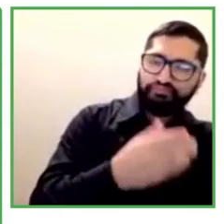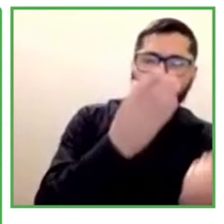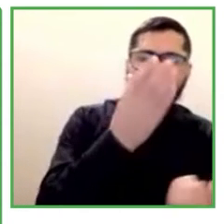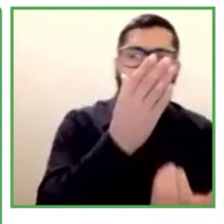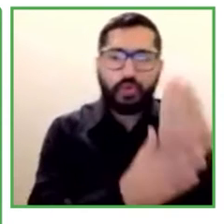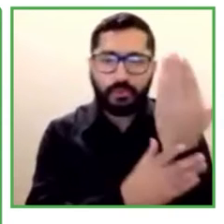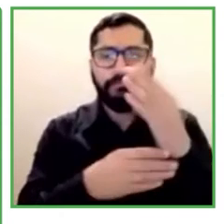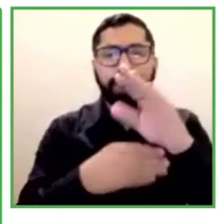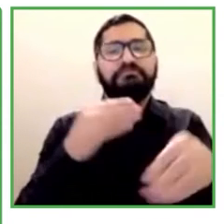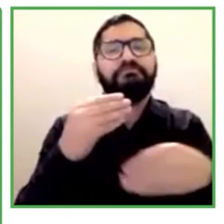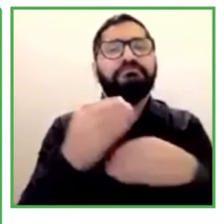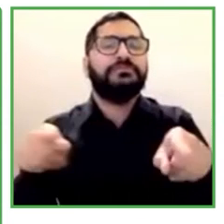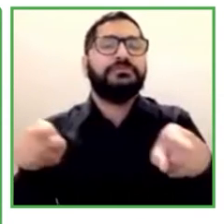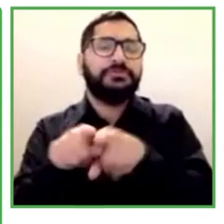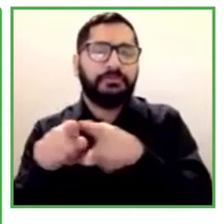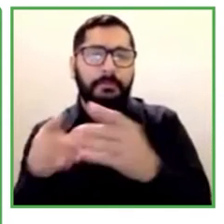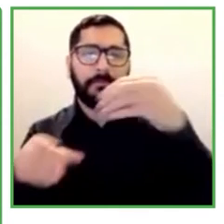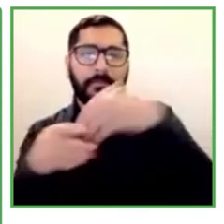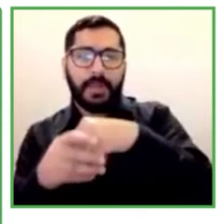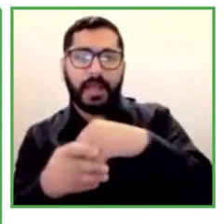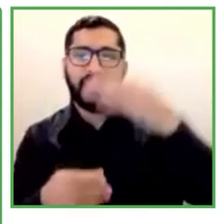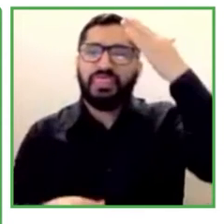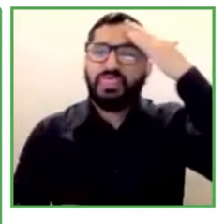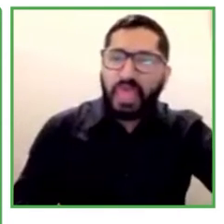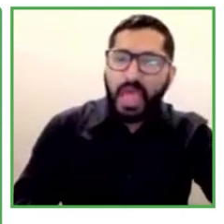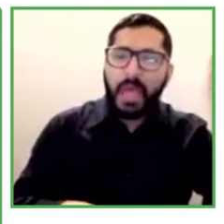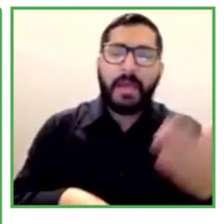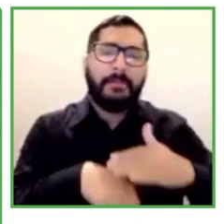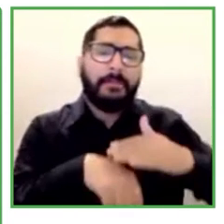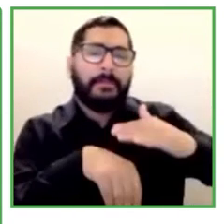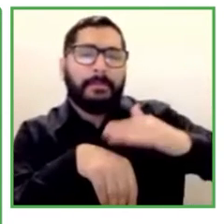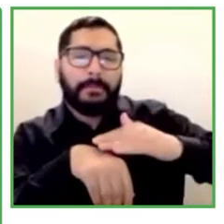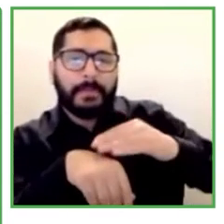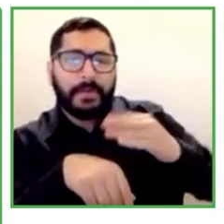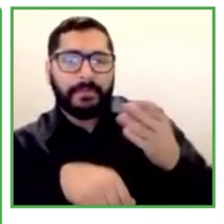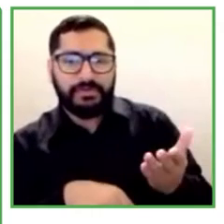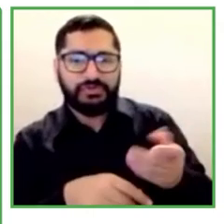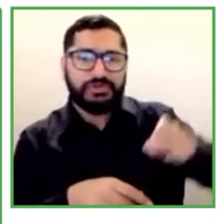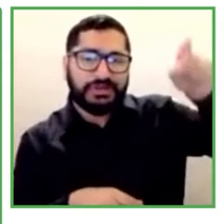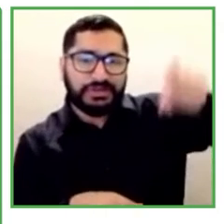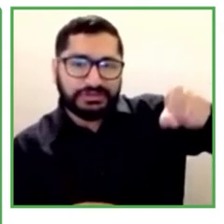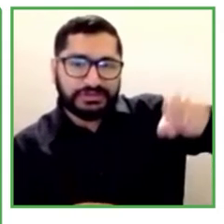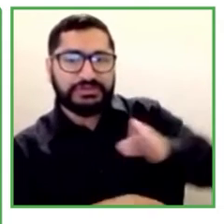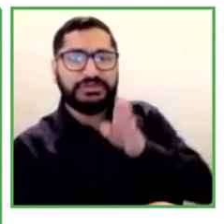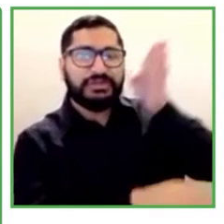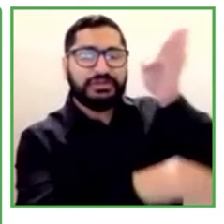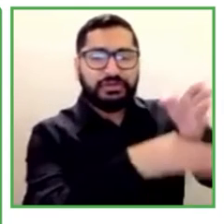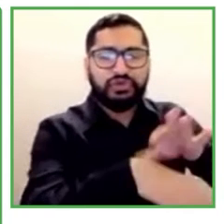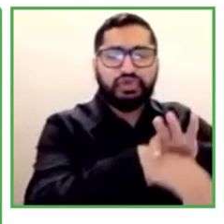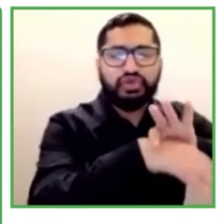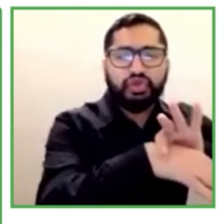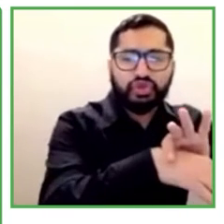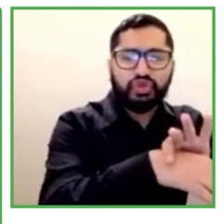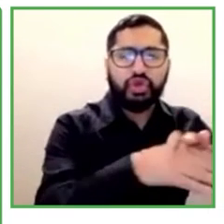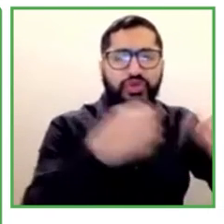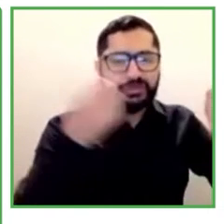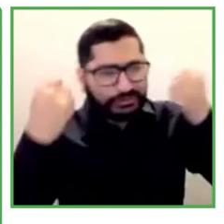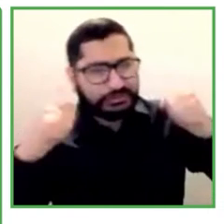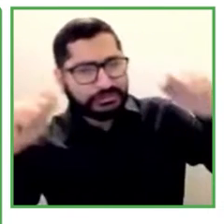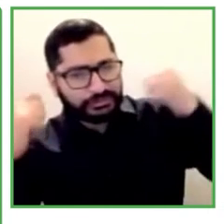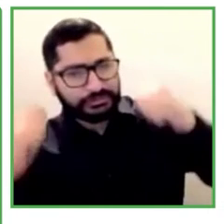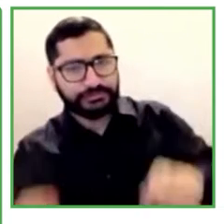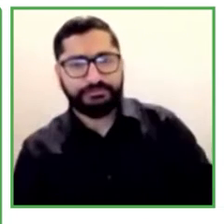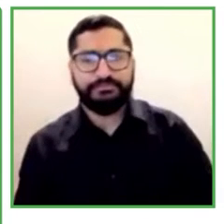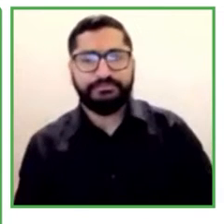hacerse tratamientos, chequeos, controles médicos, también más copagos en el sentido de apoyarlos con las herramientas que ellos necesitan para